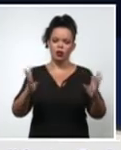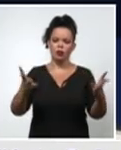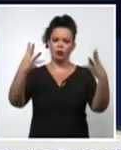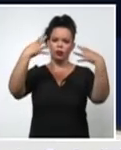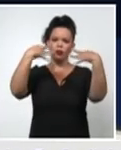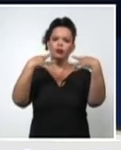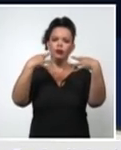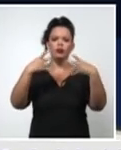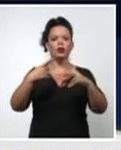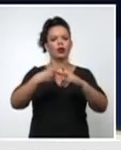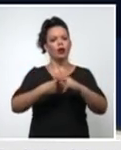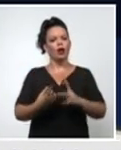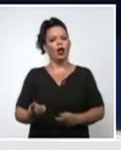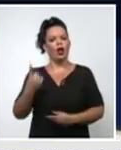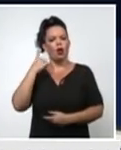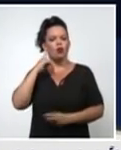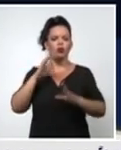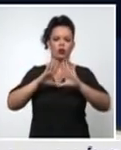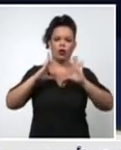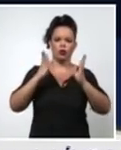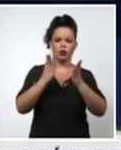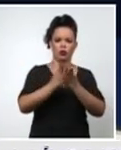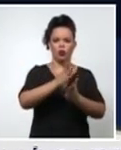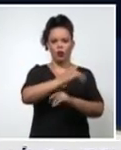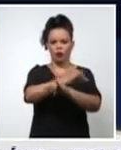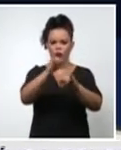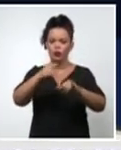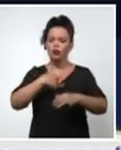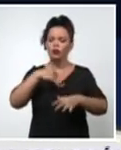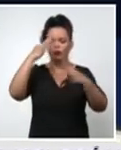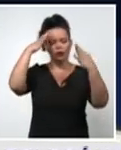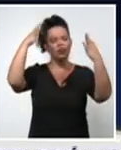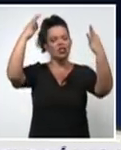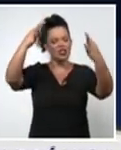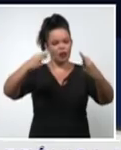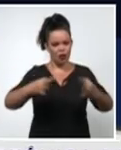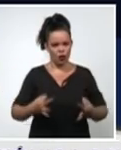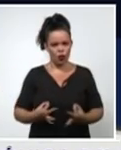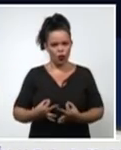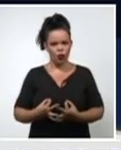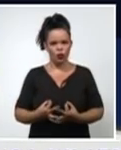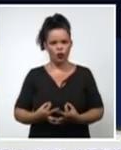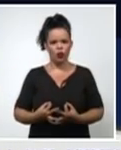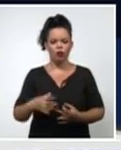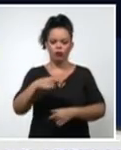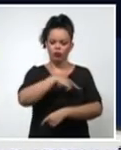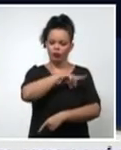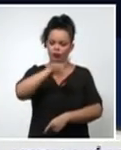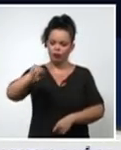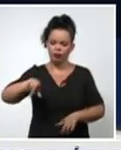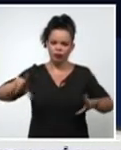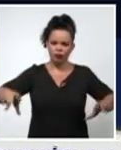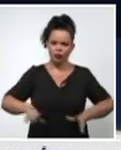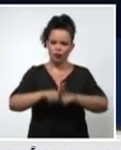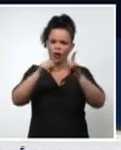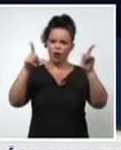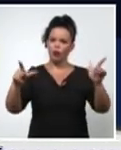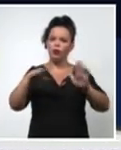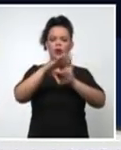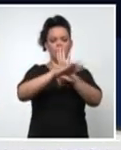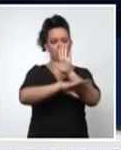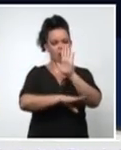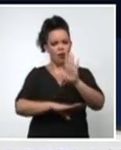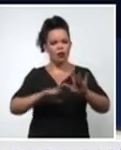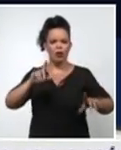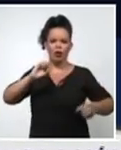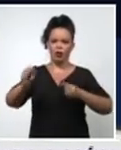nuestra información y que estamos seguros que va a calar hondo desde el punto de vista del cumplimiento de las